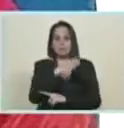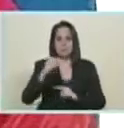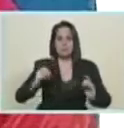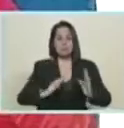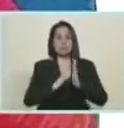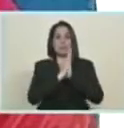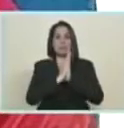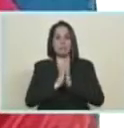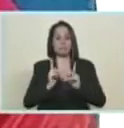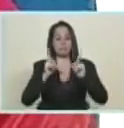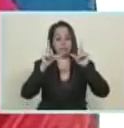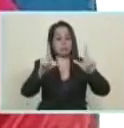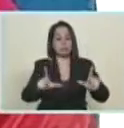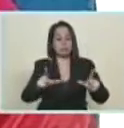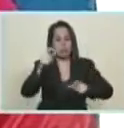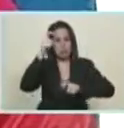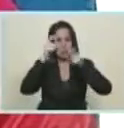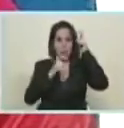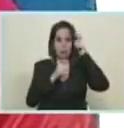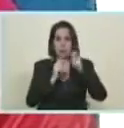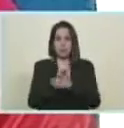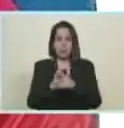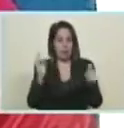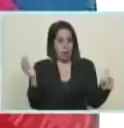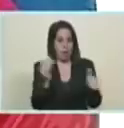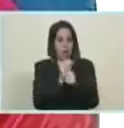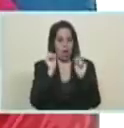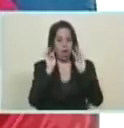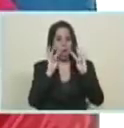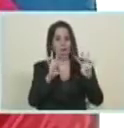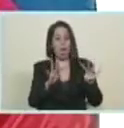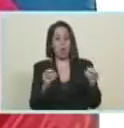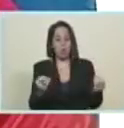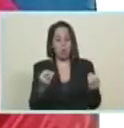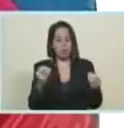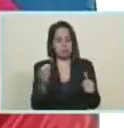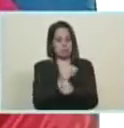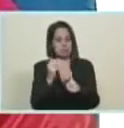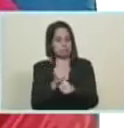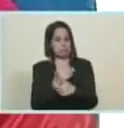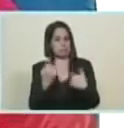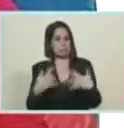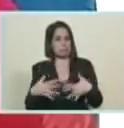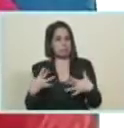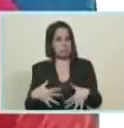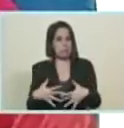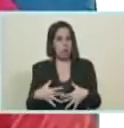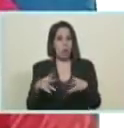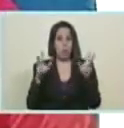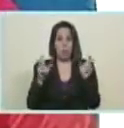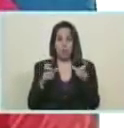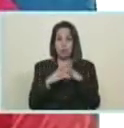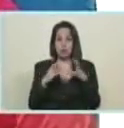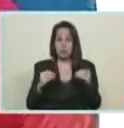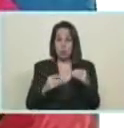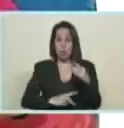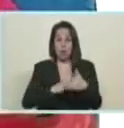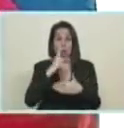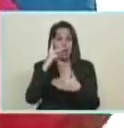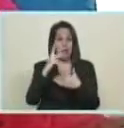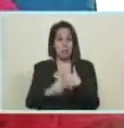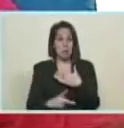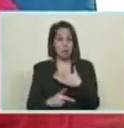certificado por nuestro comandante, descubierto por nuestro comandante. Y todo el plan de la gran